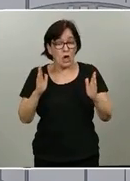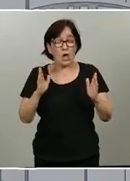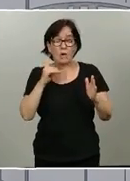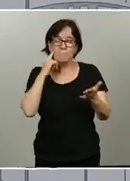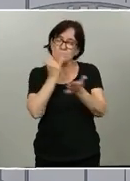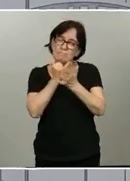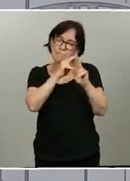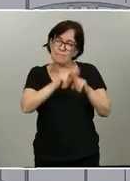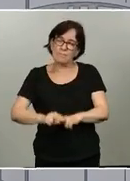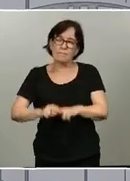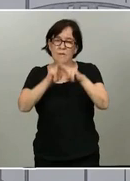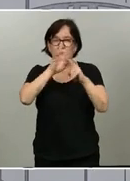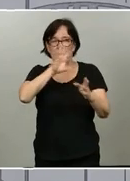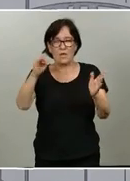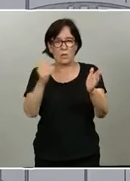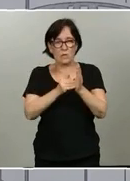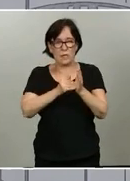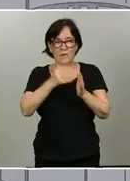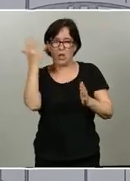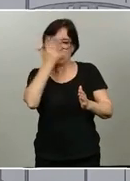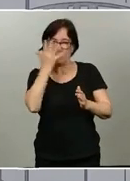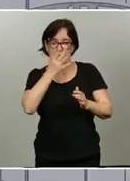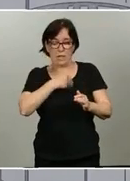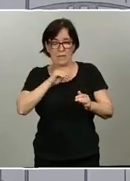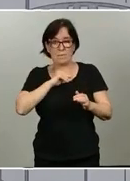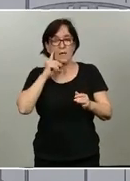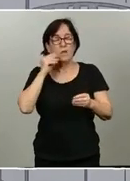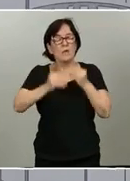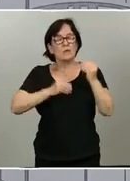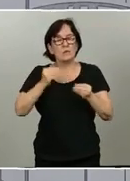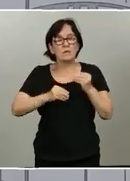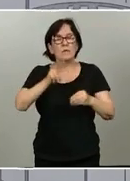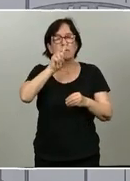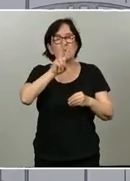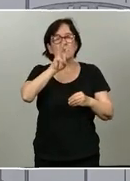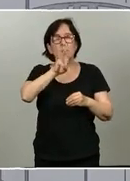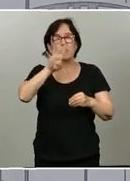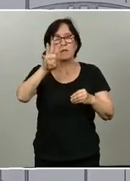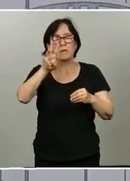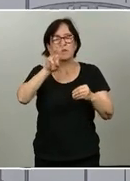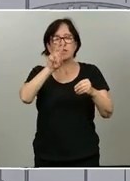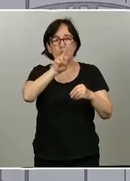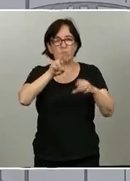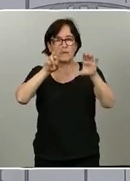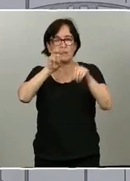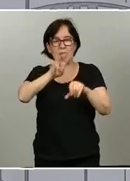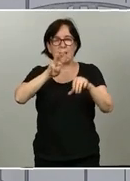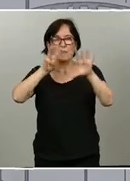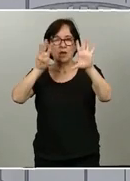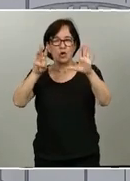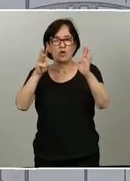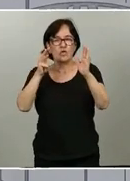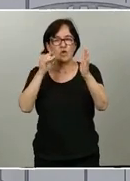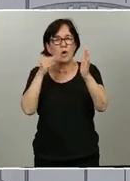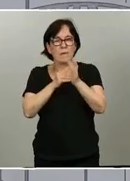50.000 casos sospechosos en españa se han realizado 238 mil pruebas de pcr que es más o menos lo mismo